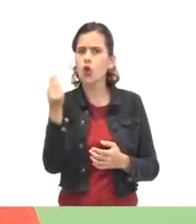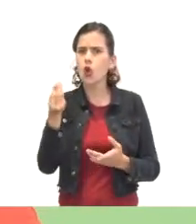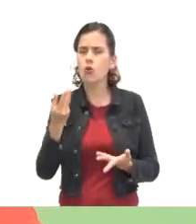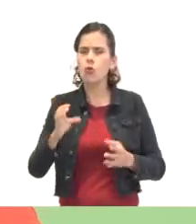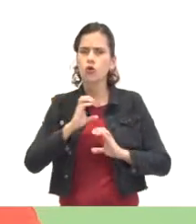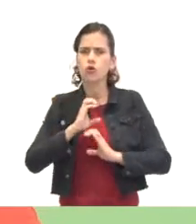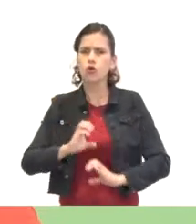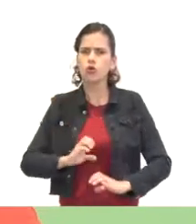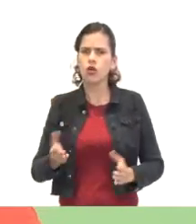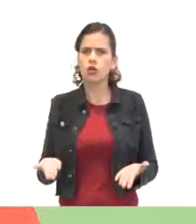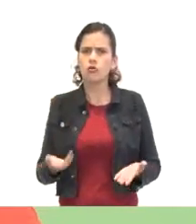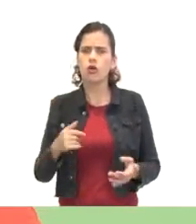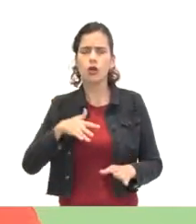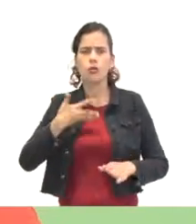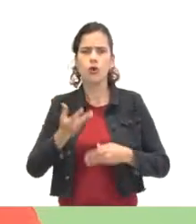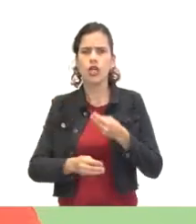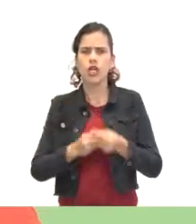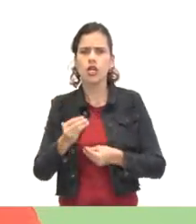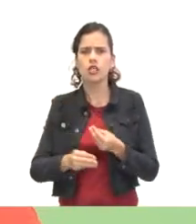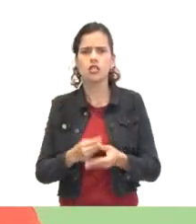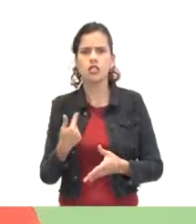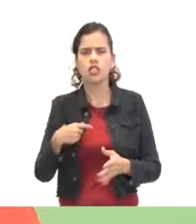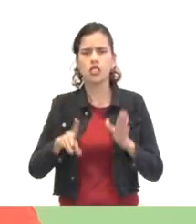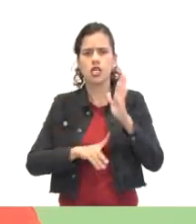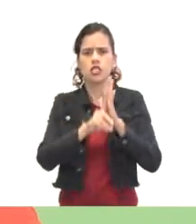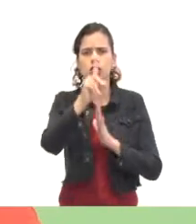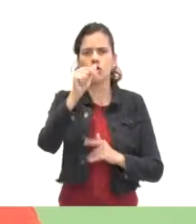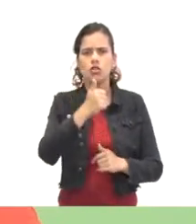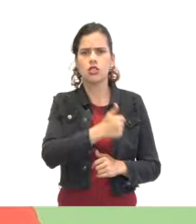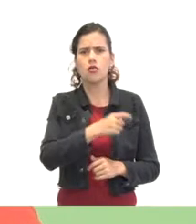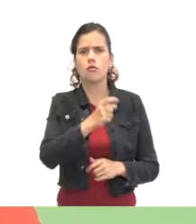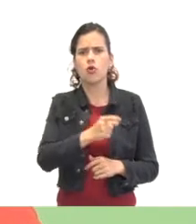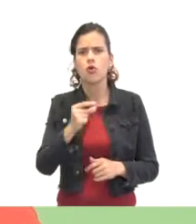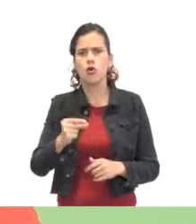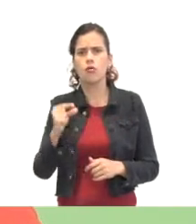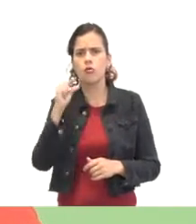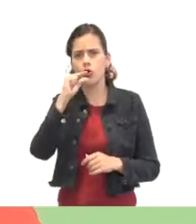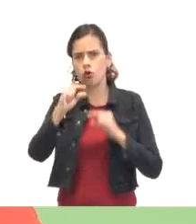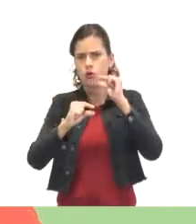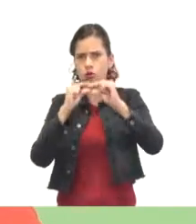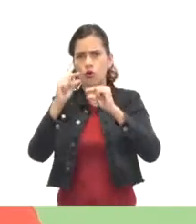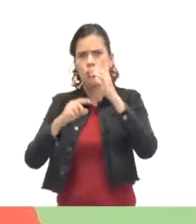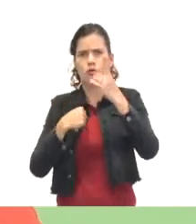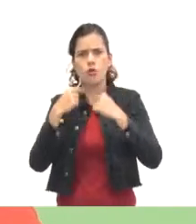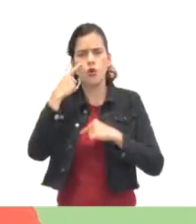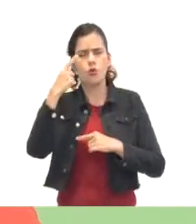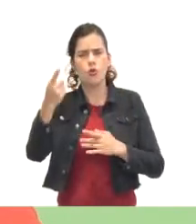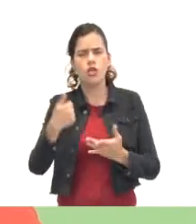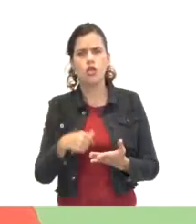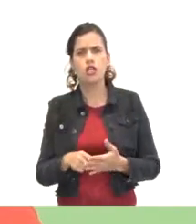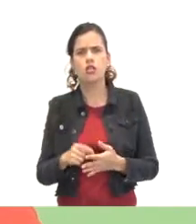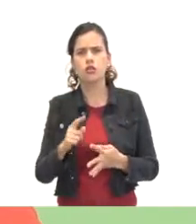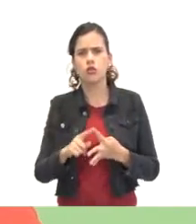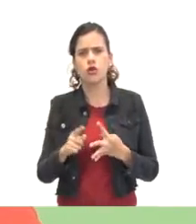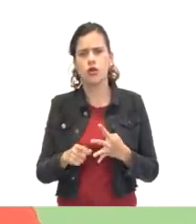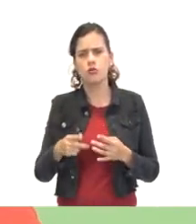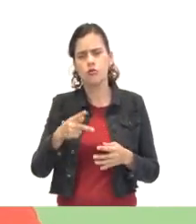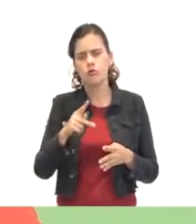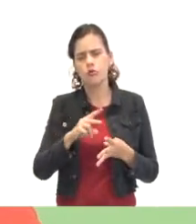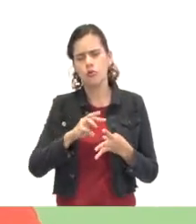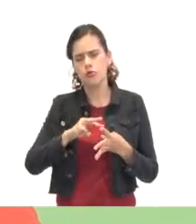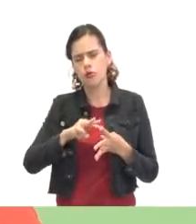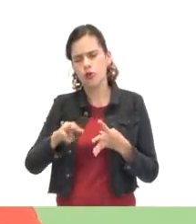cuerpo, qué es capaz de hacer y cómo ir desarrollando. Lo hemos visto en programas anteriores, la constancia,